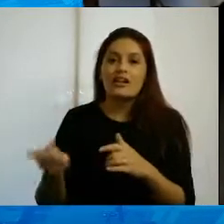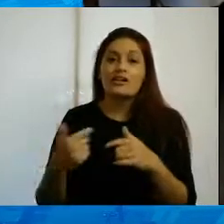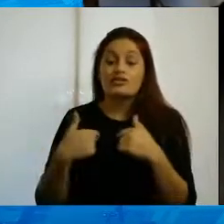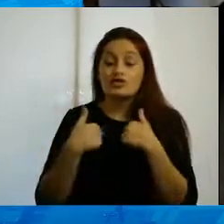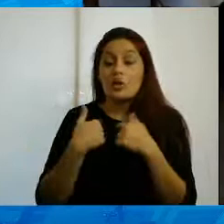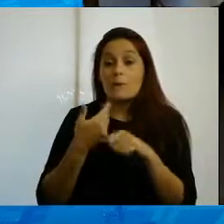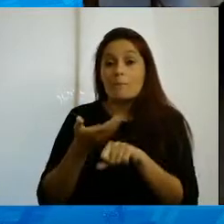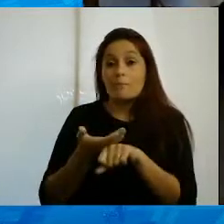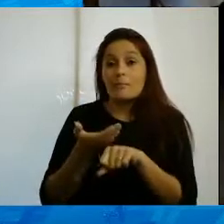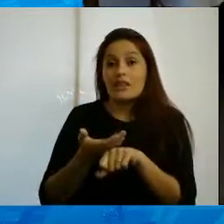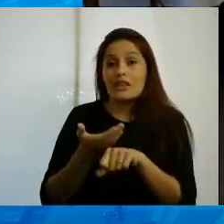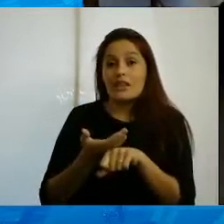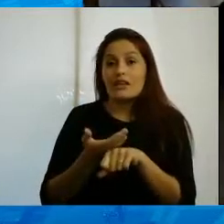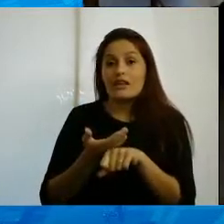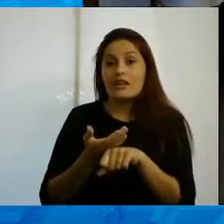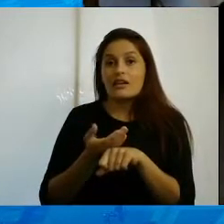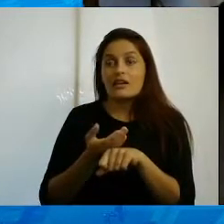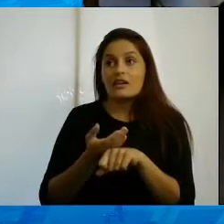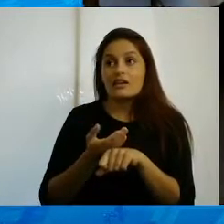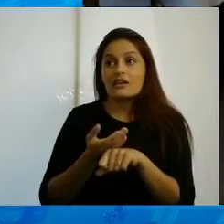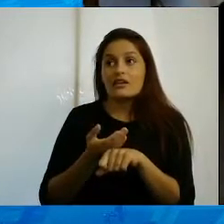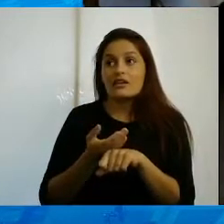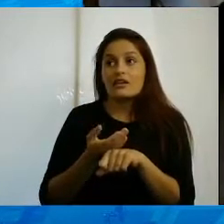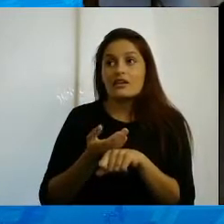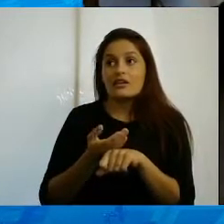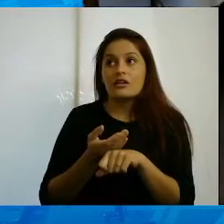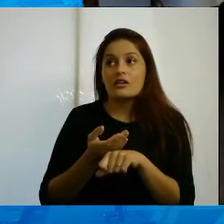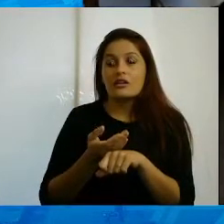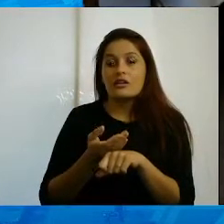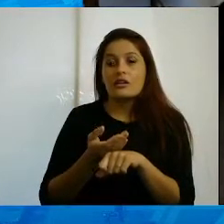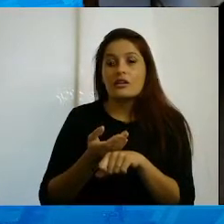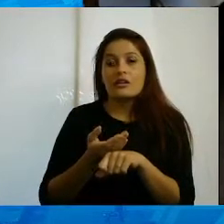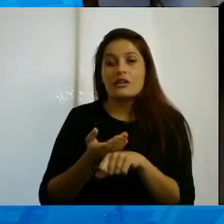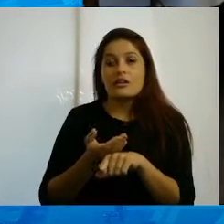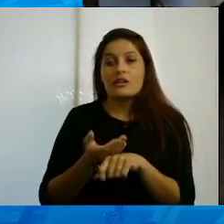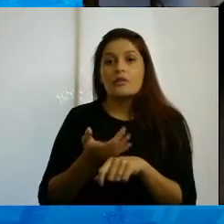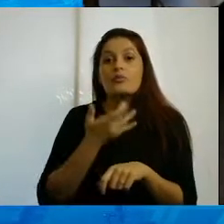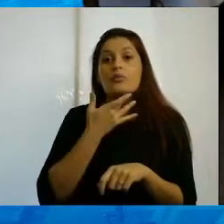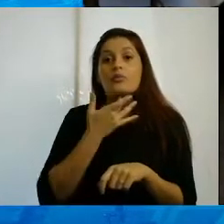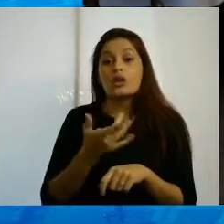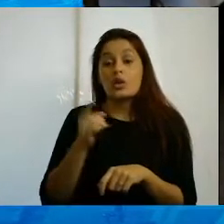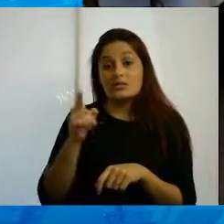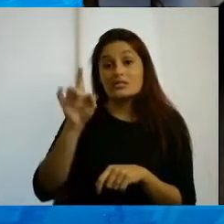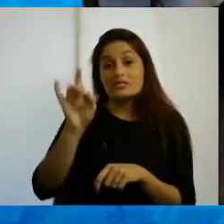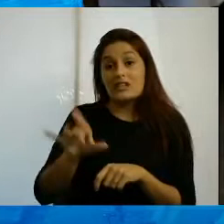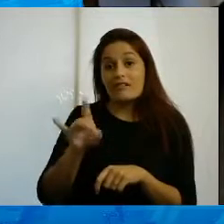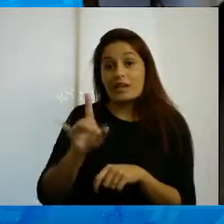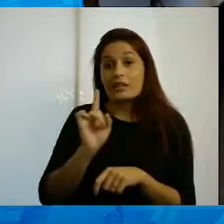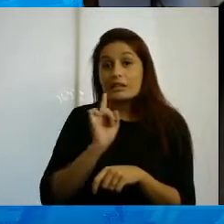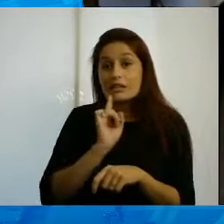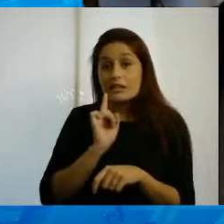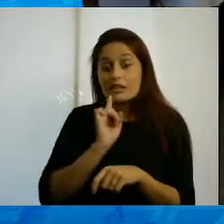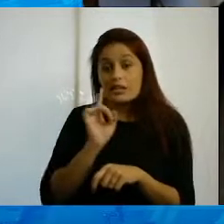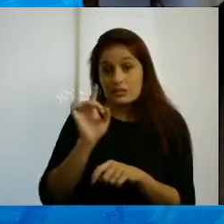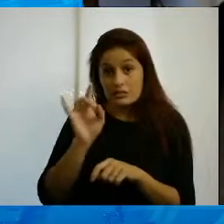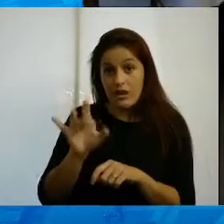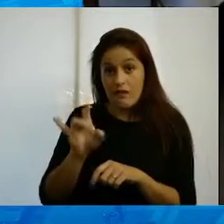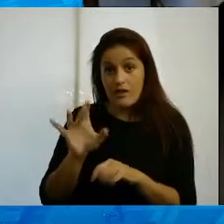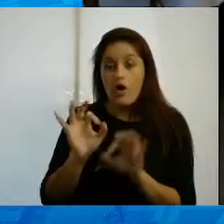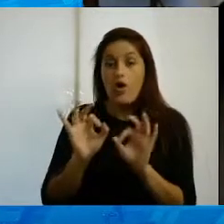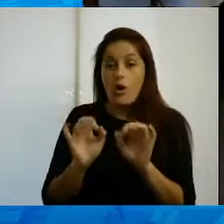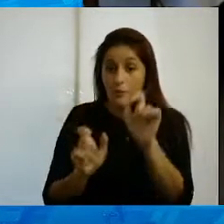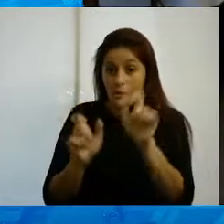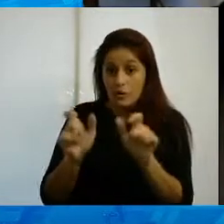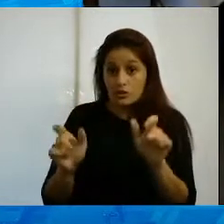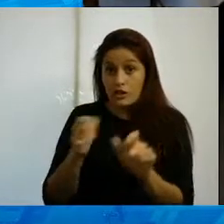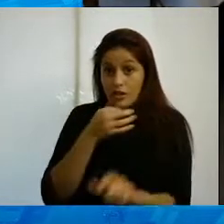solicitaría mayor prudencia en lo que se comunica, si usted tiene antecedentes o si la persona